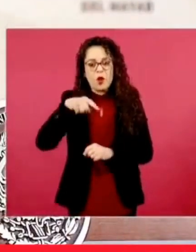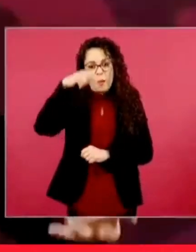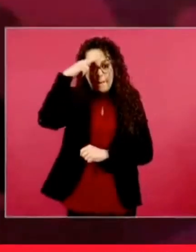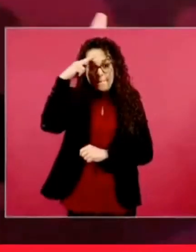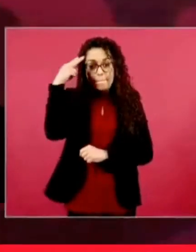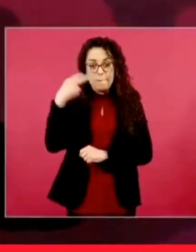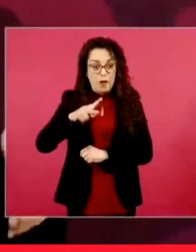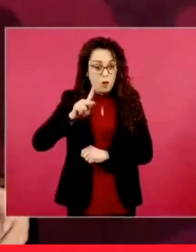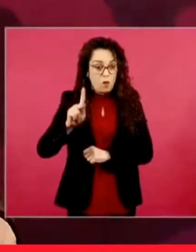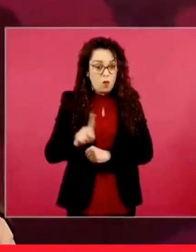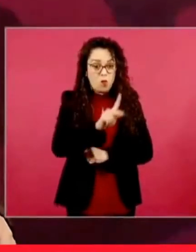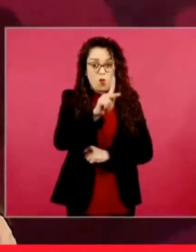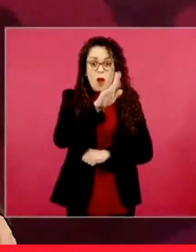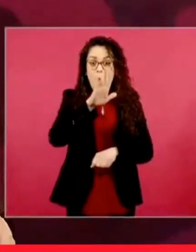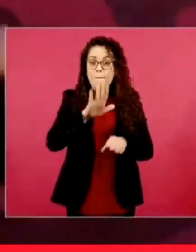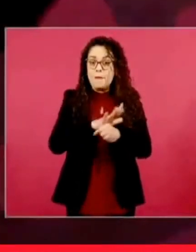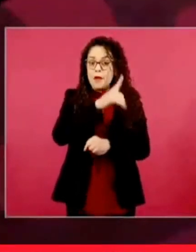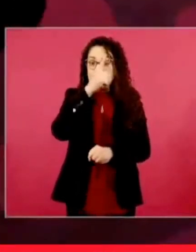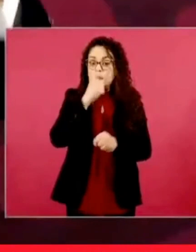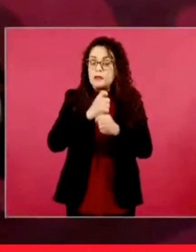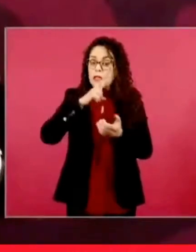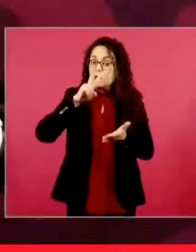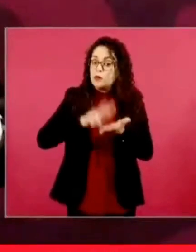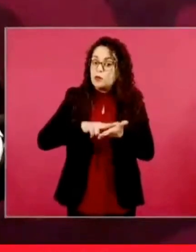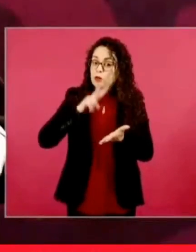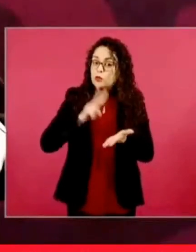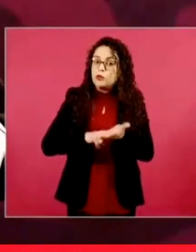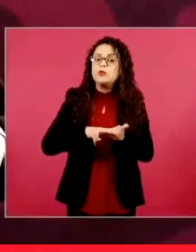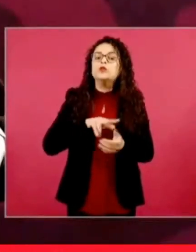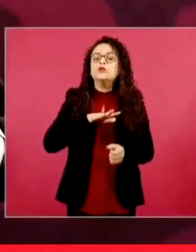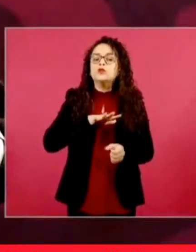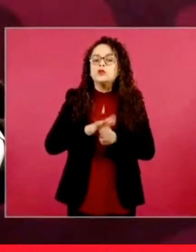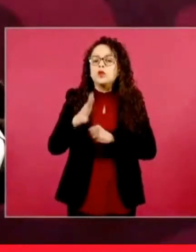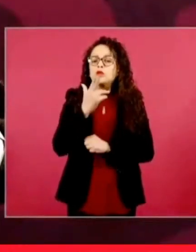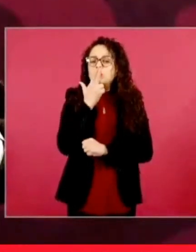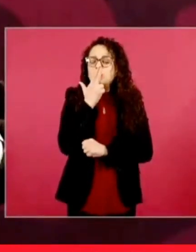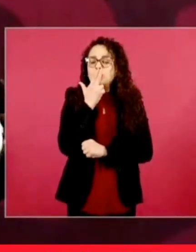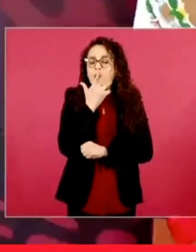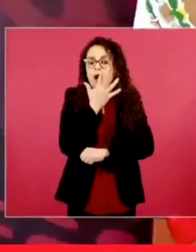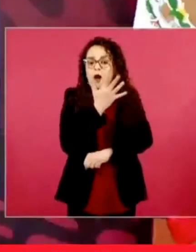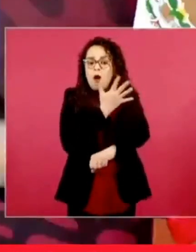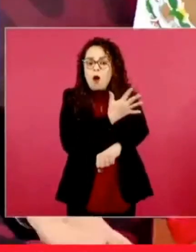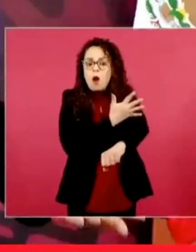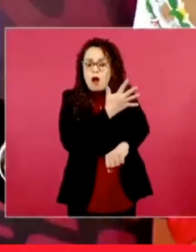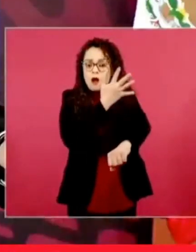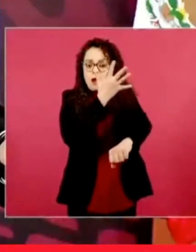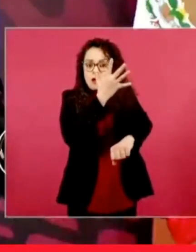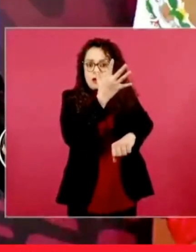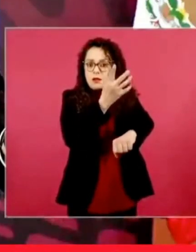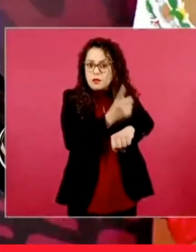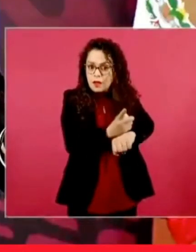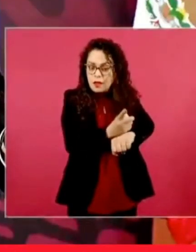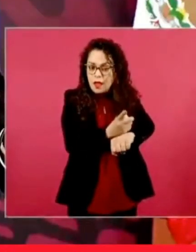de su pueblo? ¿Eso nos los trajeron los europeos? Si ellos vinieron por el